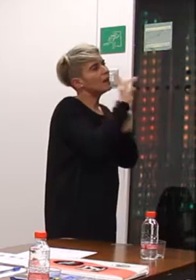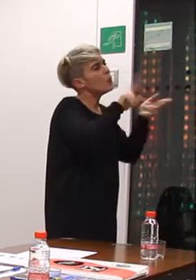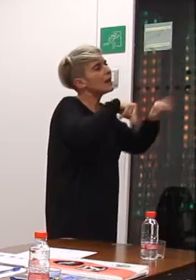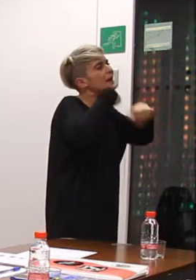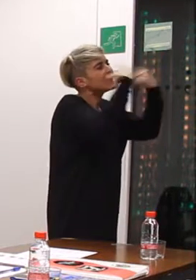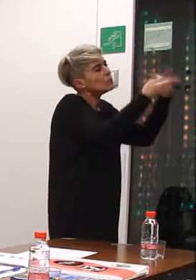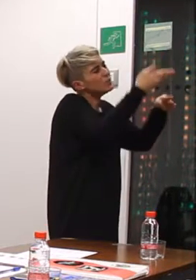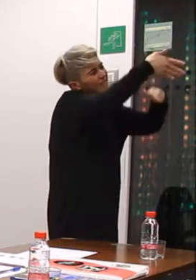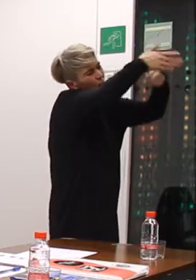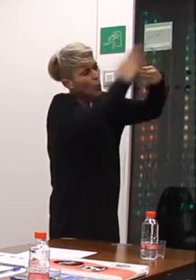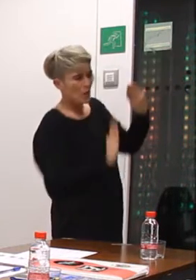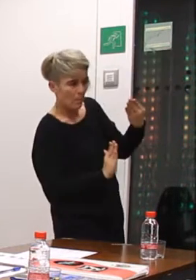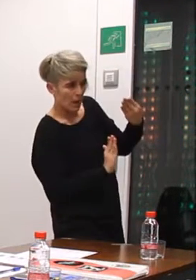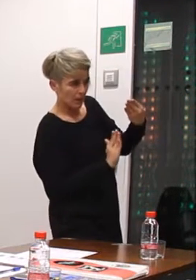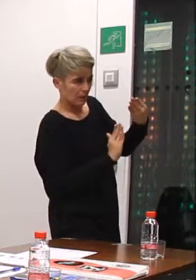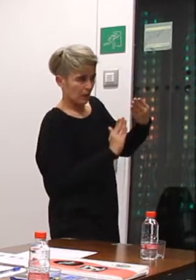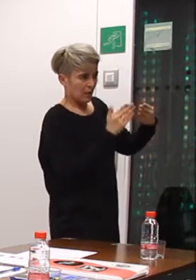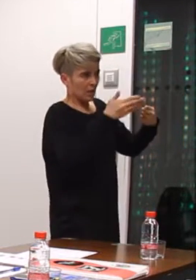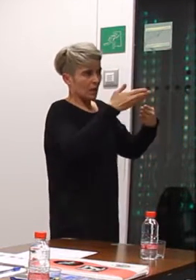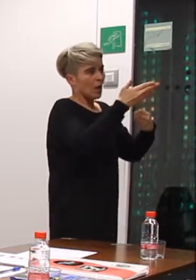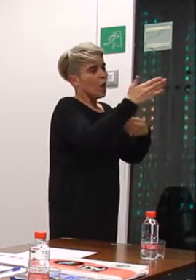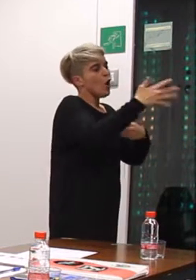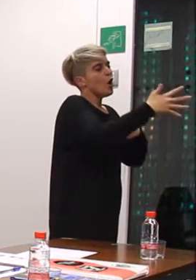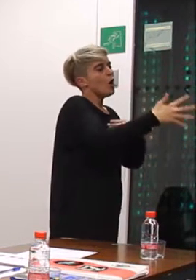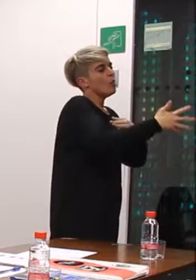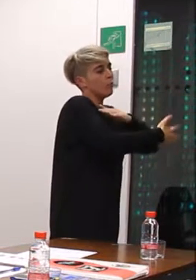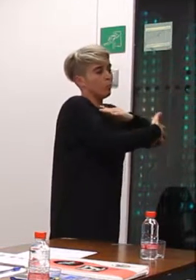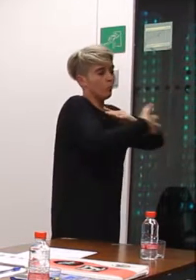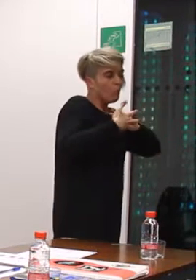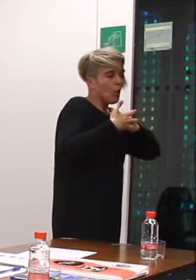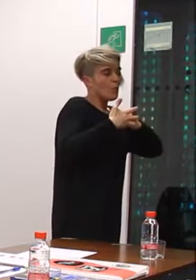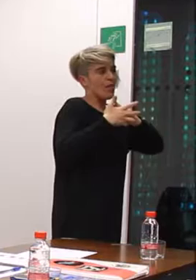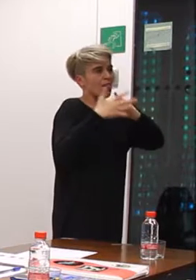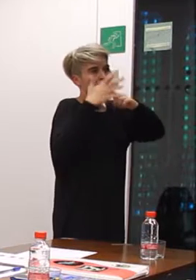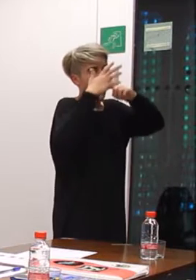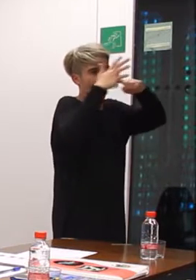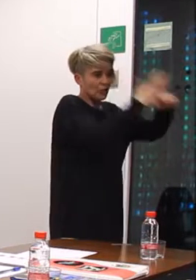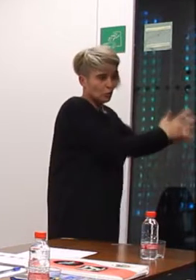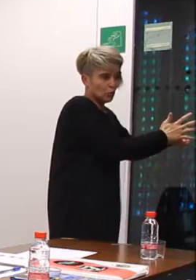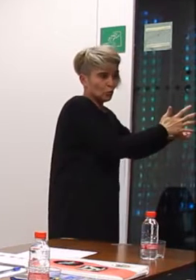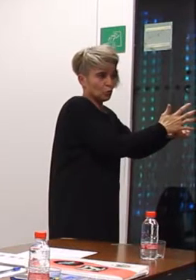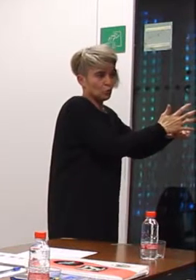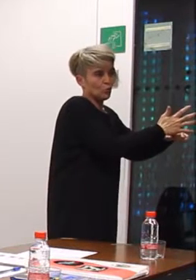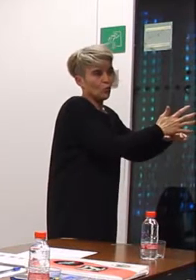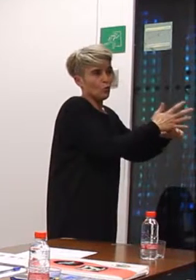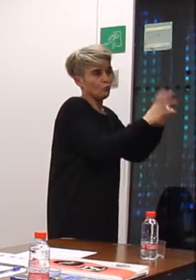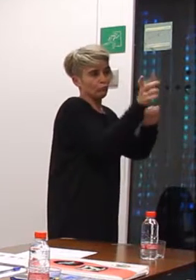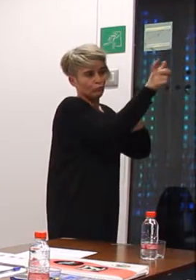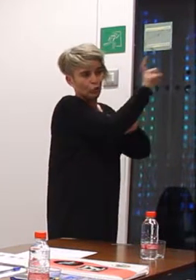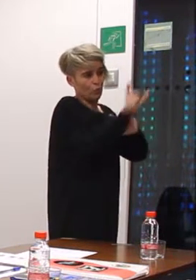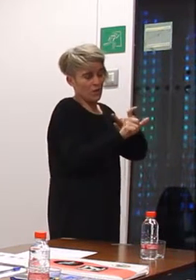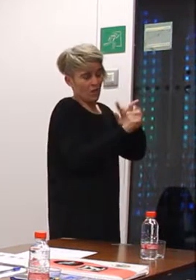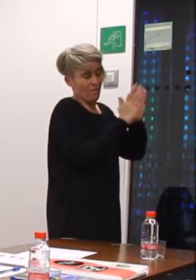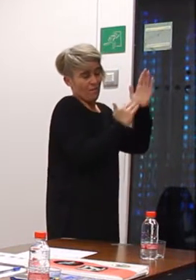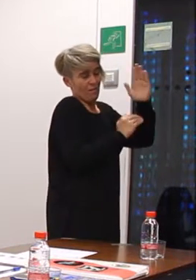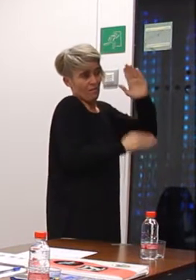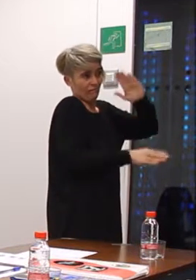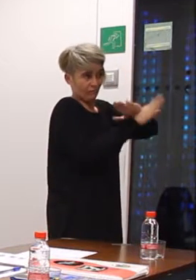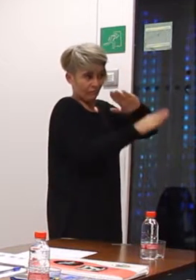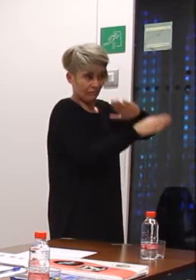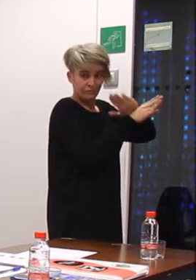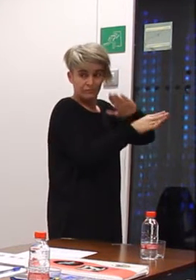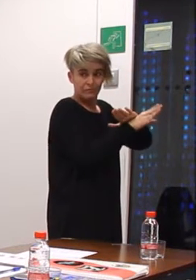problema de la pobreza y exclusión en la Comunidad Valenciana, en el Estado español y en la Unión Europea.